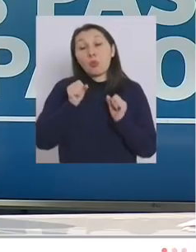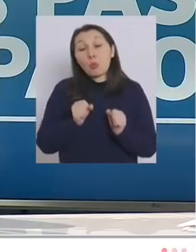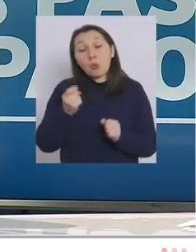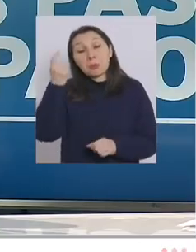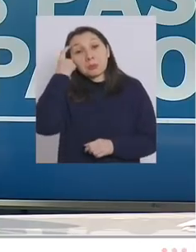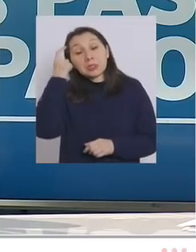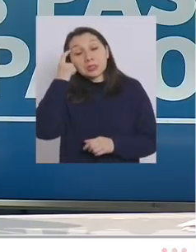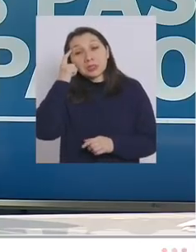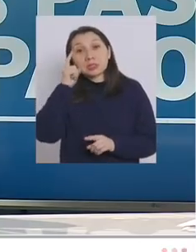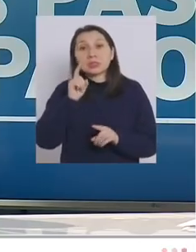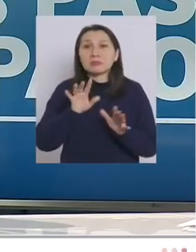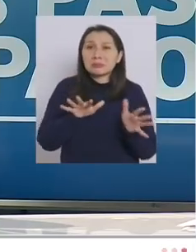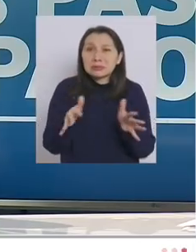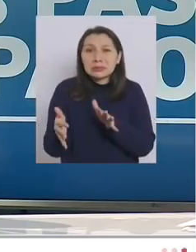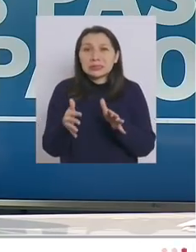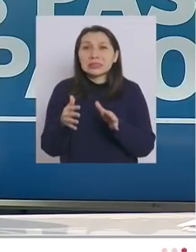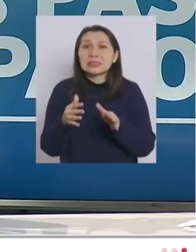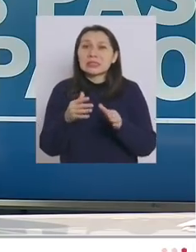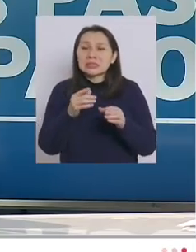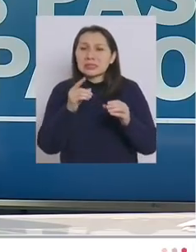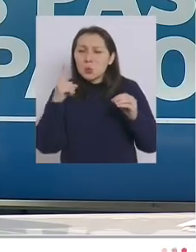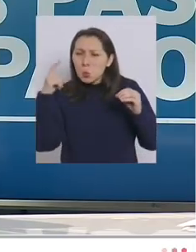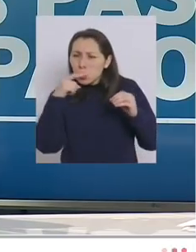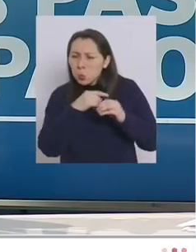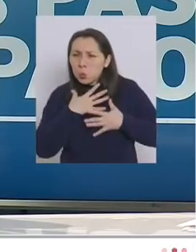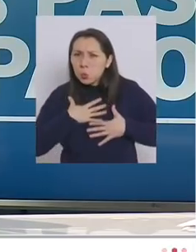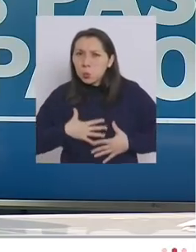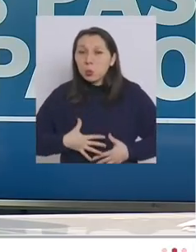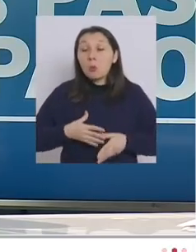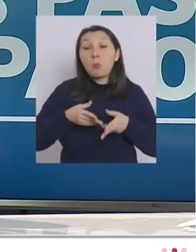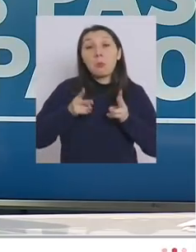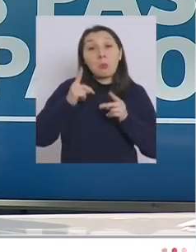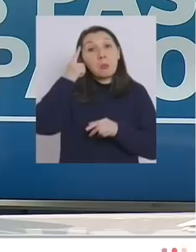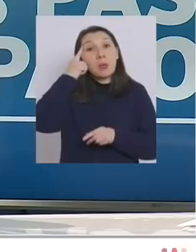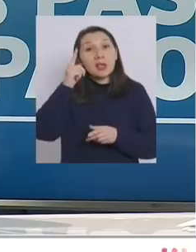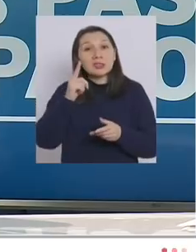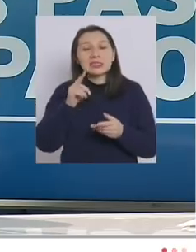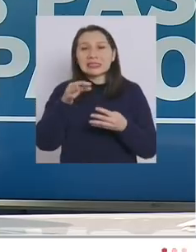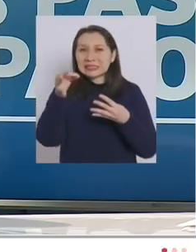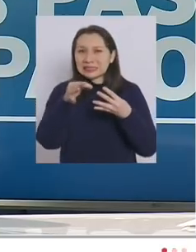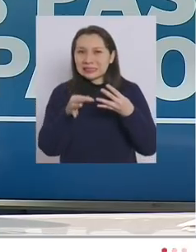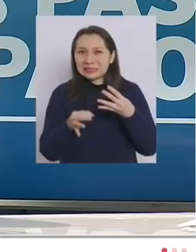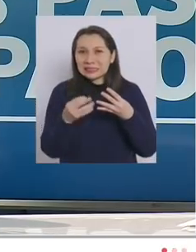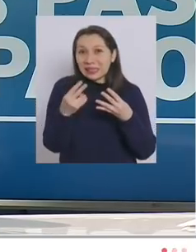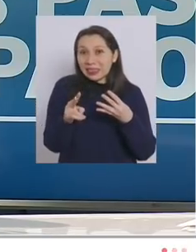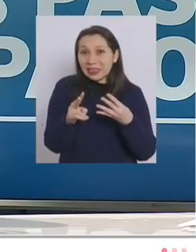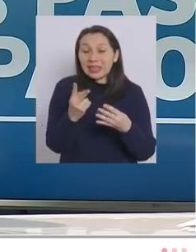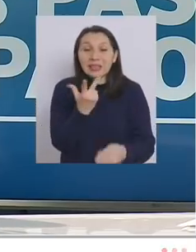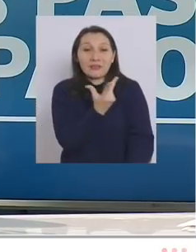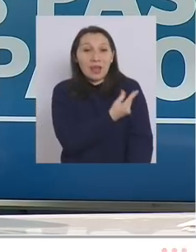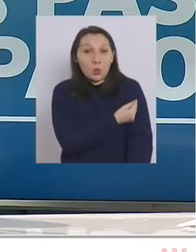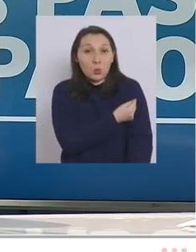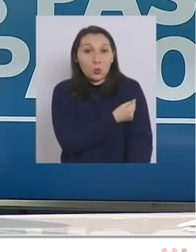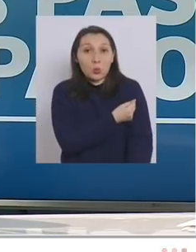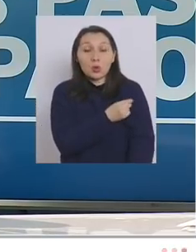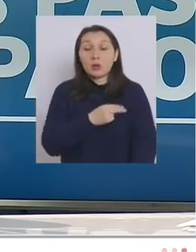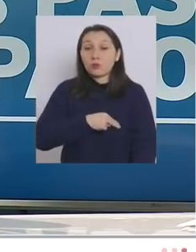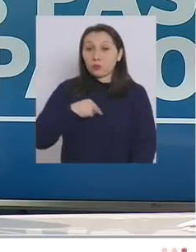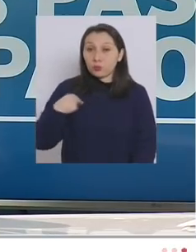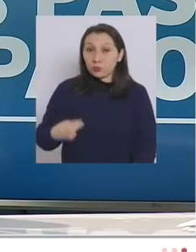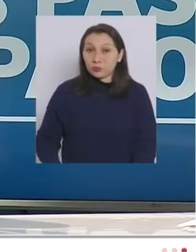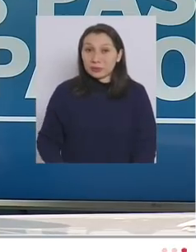¿cierto?, pensar que hay plausibilidad biológica, decir que es posible pensar que, dado las características de la vacuna